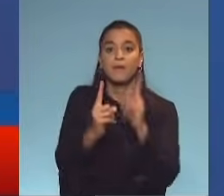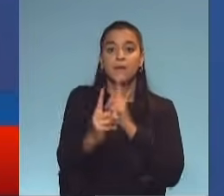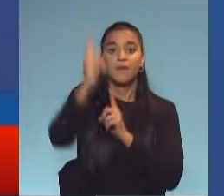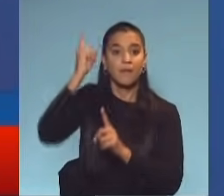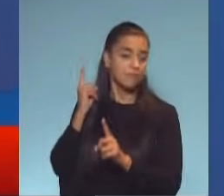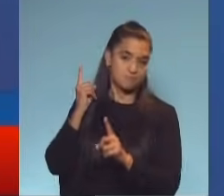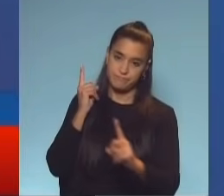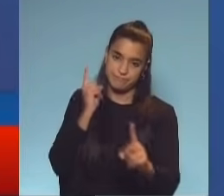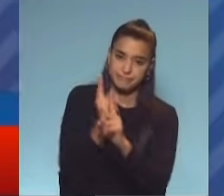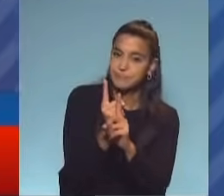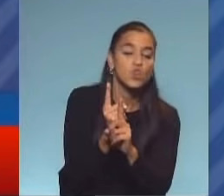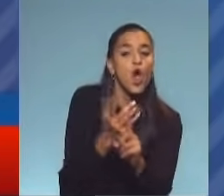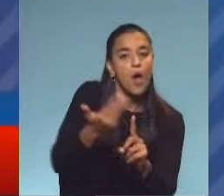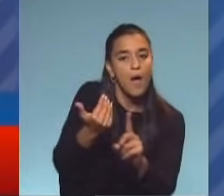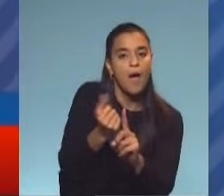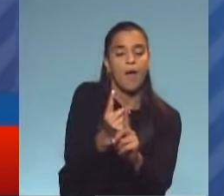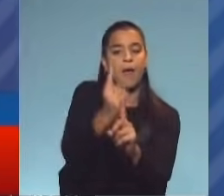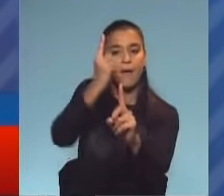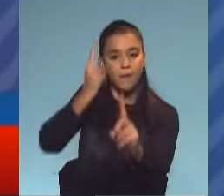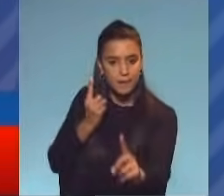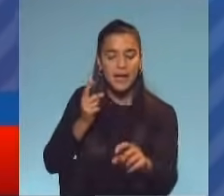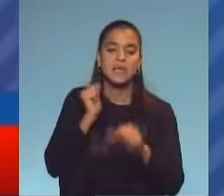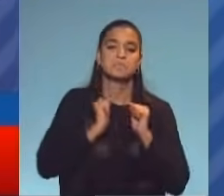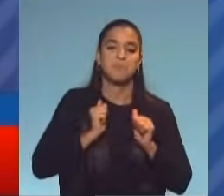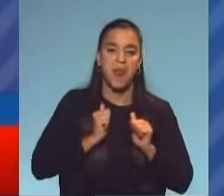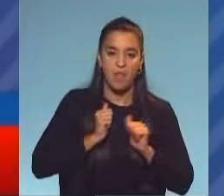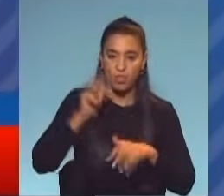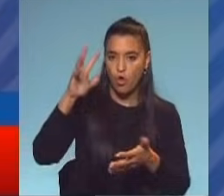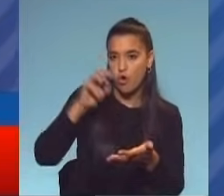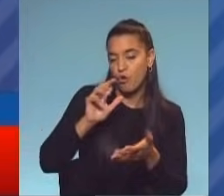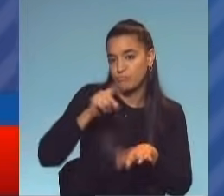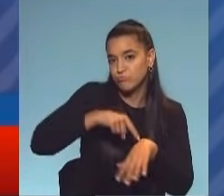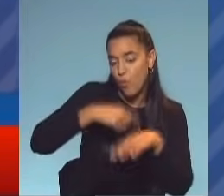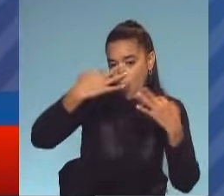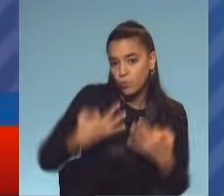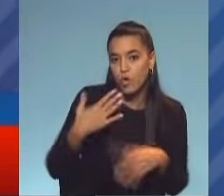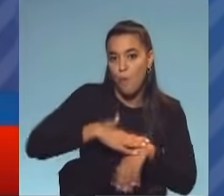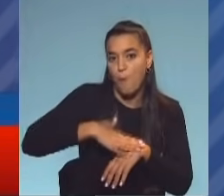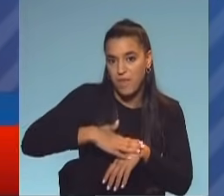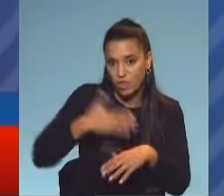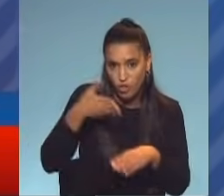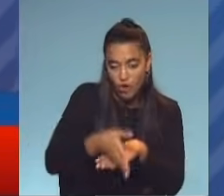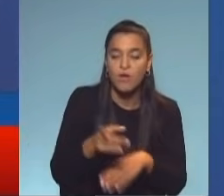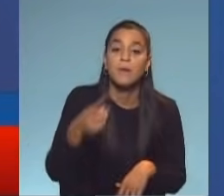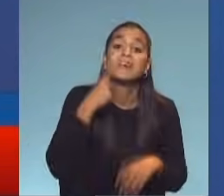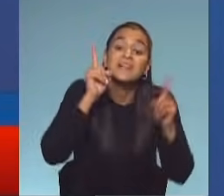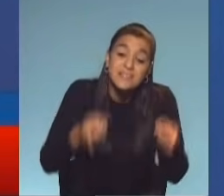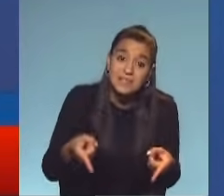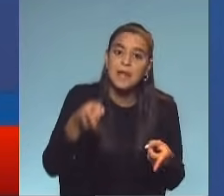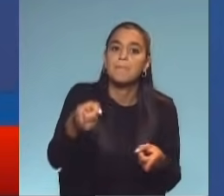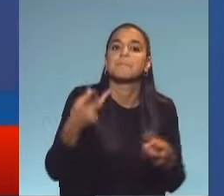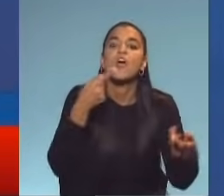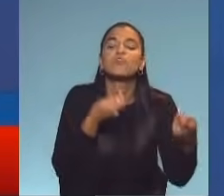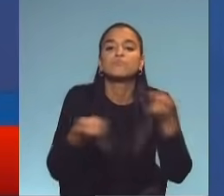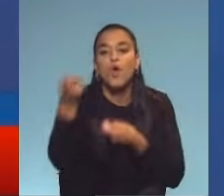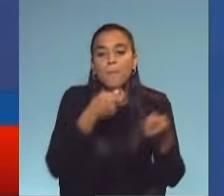metros o 2 para no estar todos juntas esperando su turno, porque la mayoría de los comercios también están trabajando con reservas,